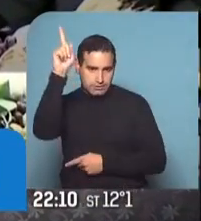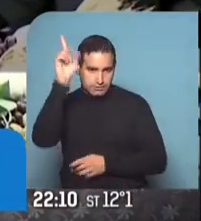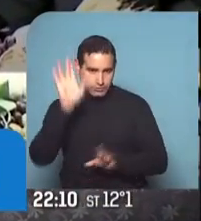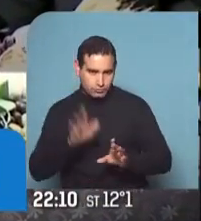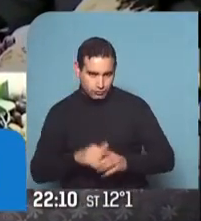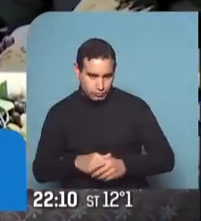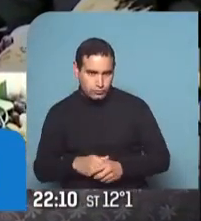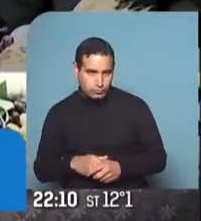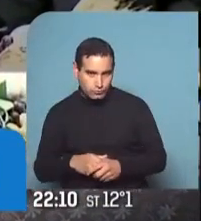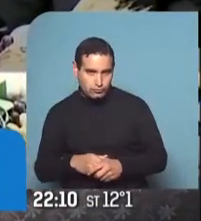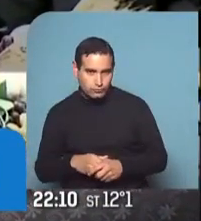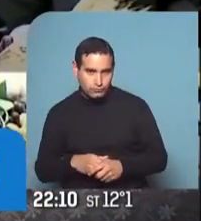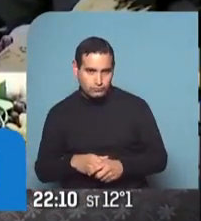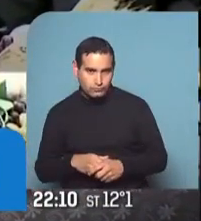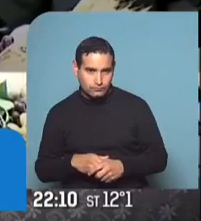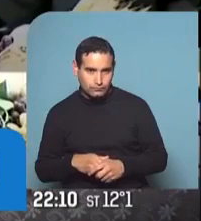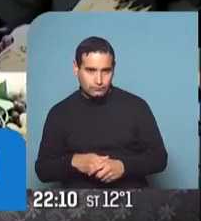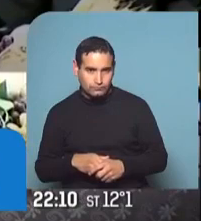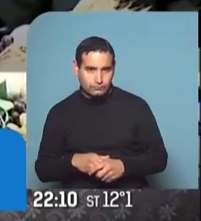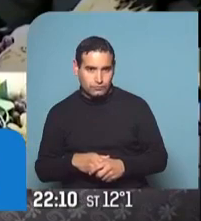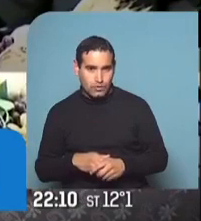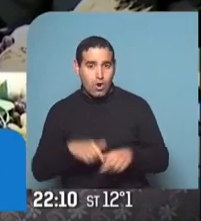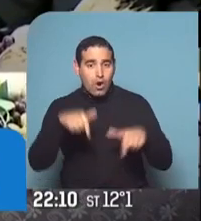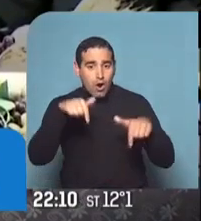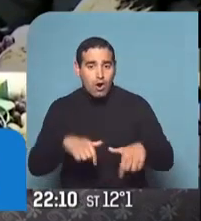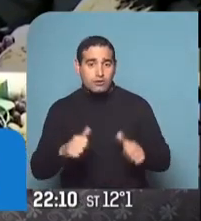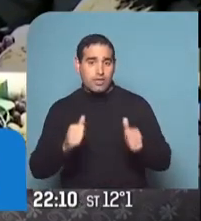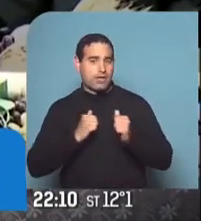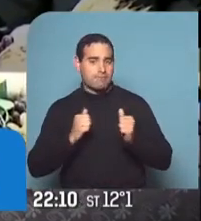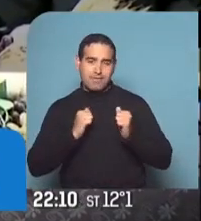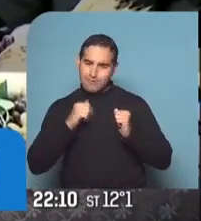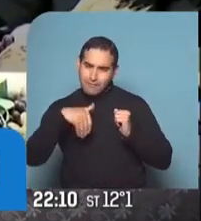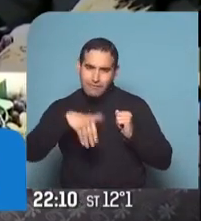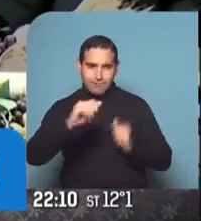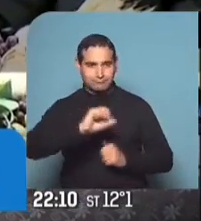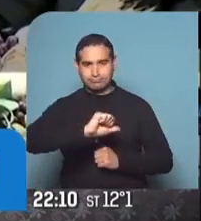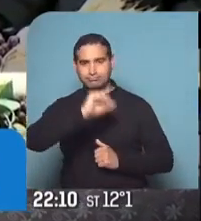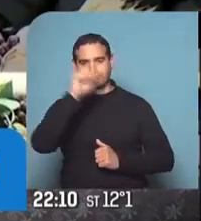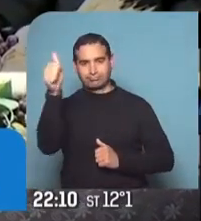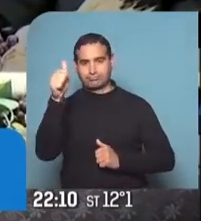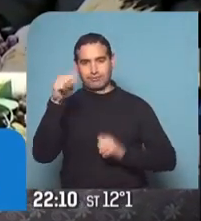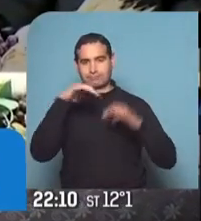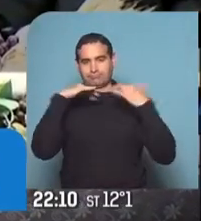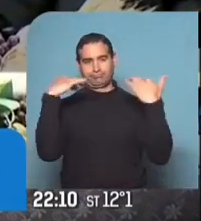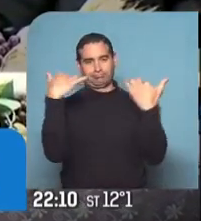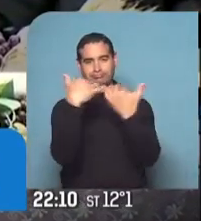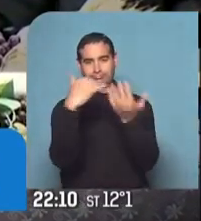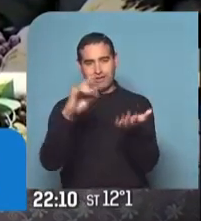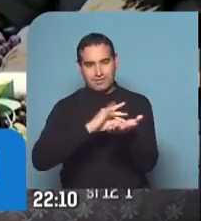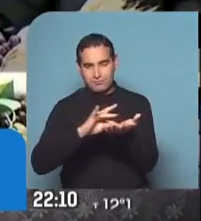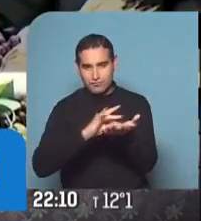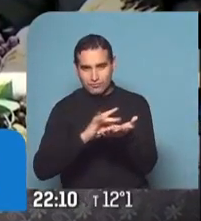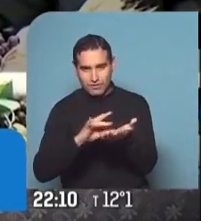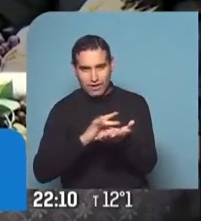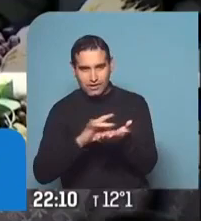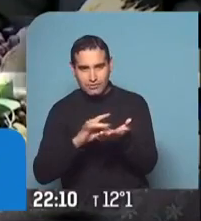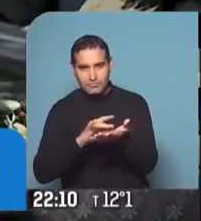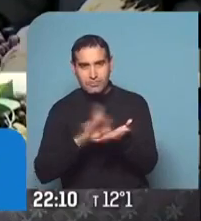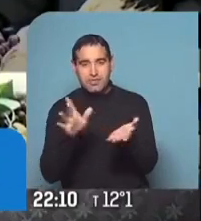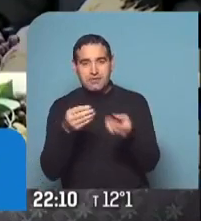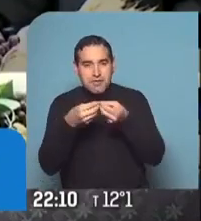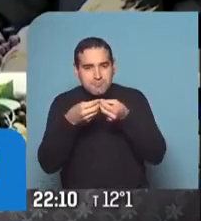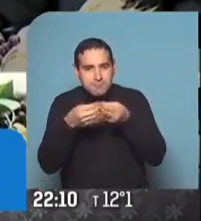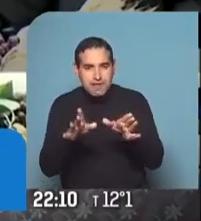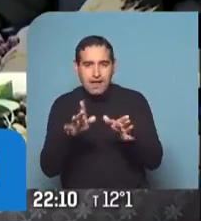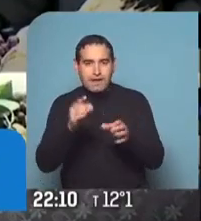E graças a Deus, hoje teremos uma grande vitória no plenário da Câmara dos Deputados